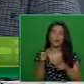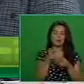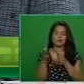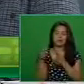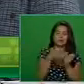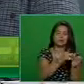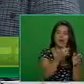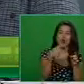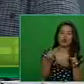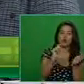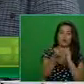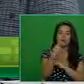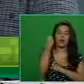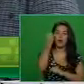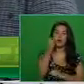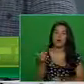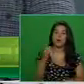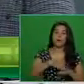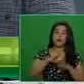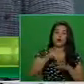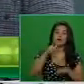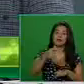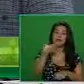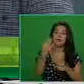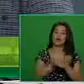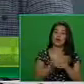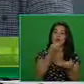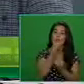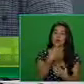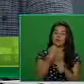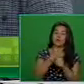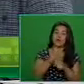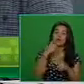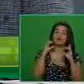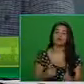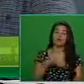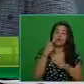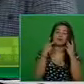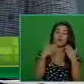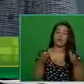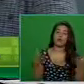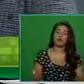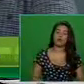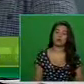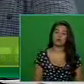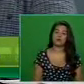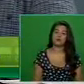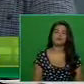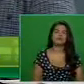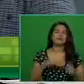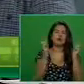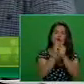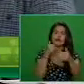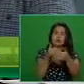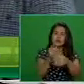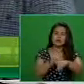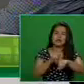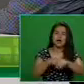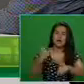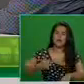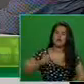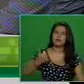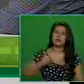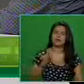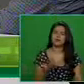que debe ser la eficiencia en la toma de decisiones y las políticas públicas. Pero nos quedan 2 minuticos, quisiéramos aprovechar esto al máximo,